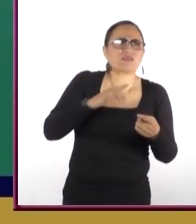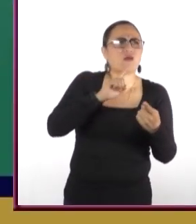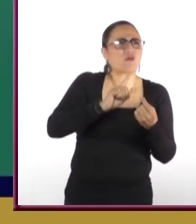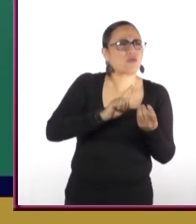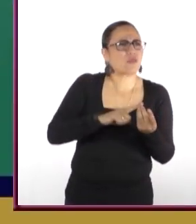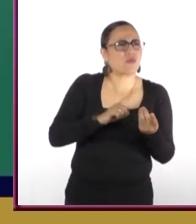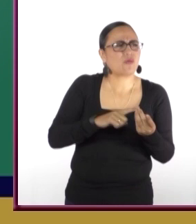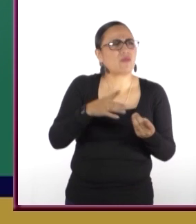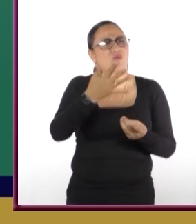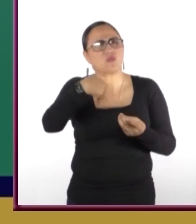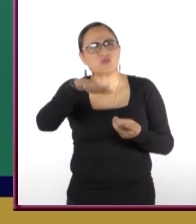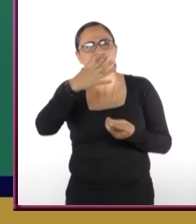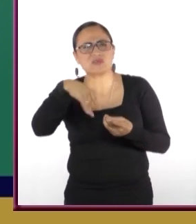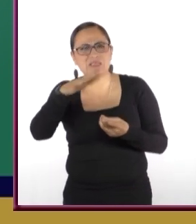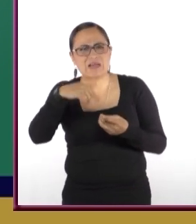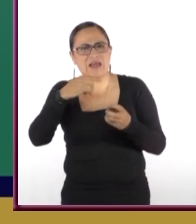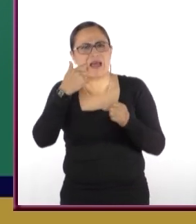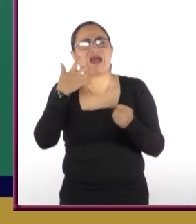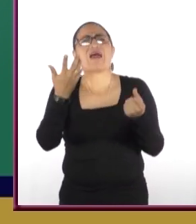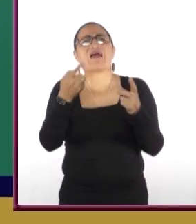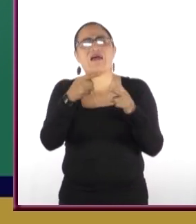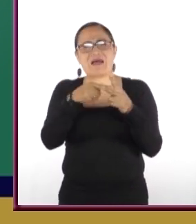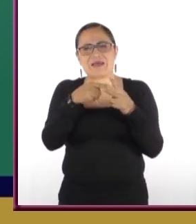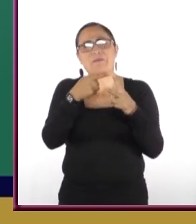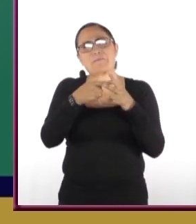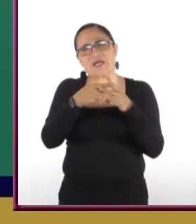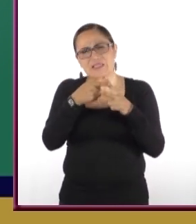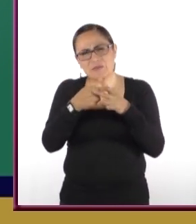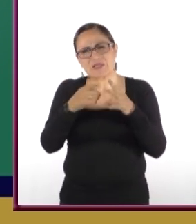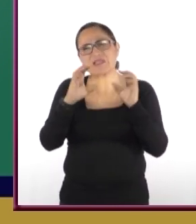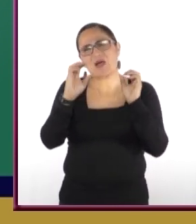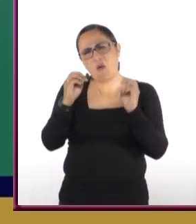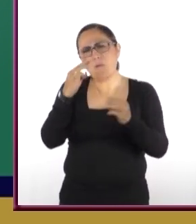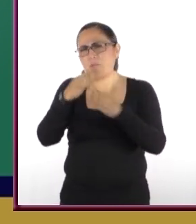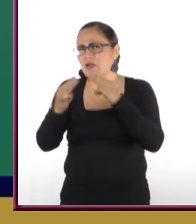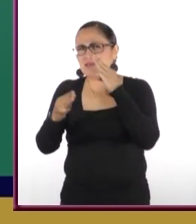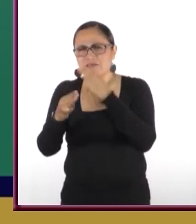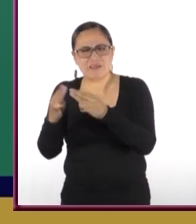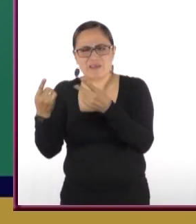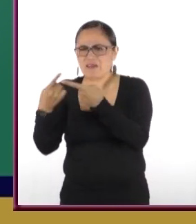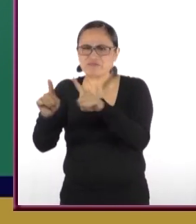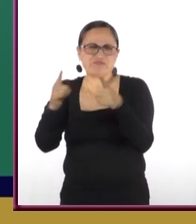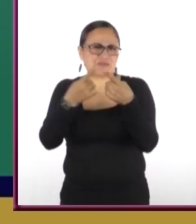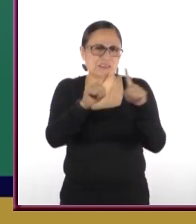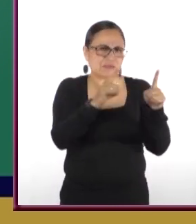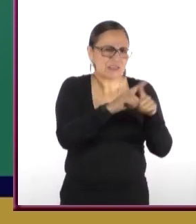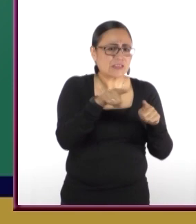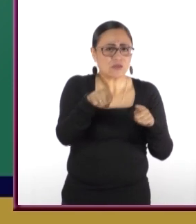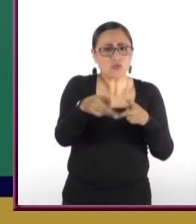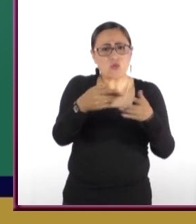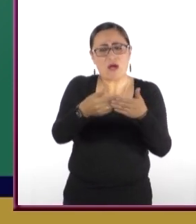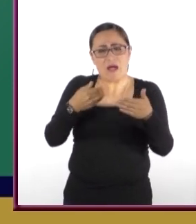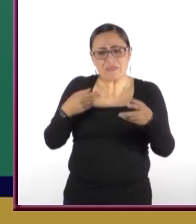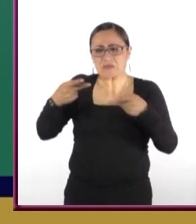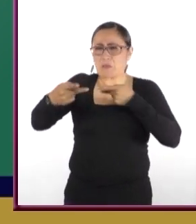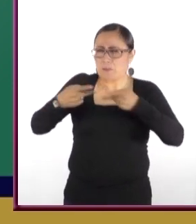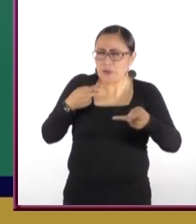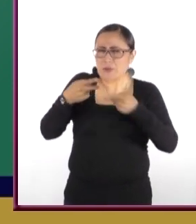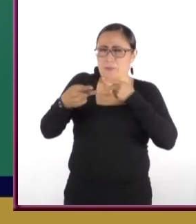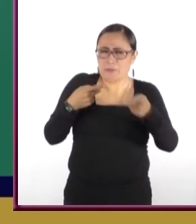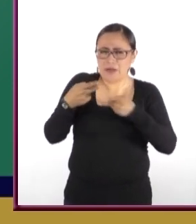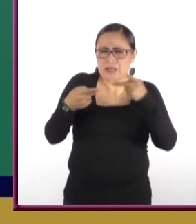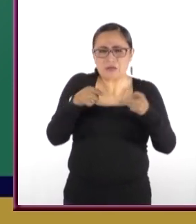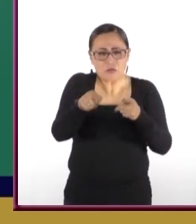para enfrentar el reto de las matemáticas o de cualquier área de estudio que te intimide. Prepárate como te prepararías